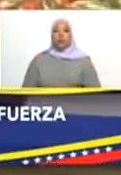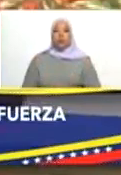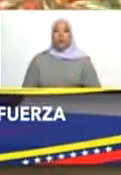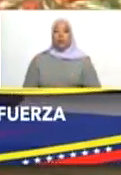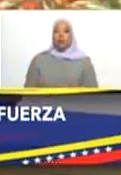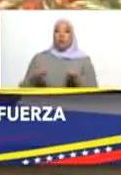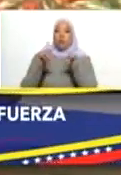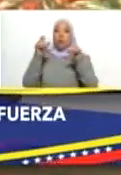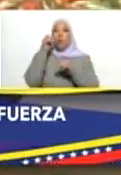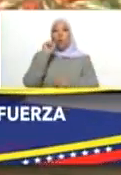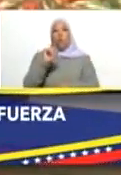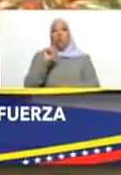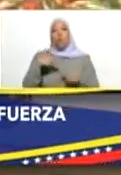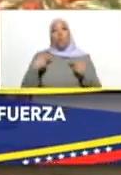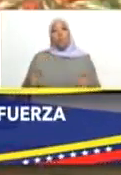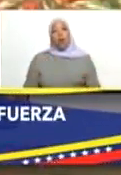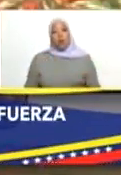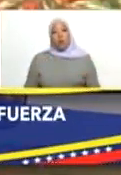admirable desde el punto de vista humano.